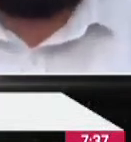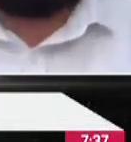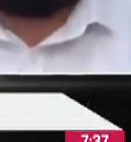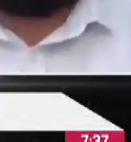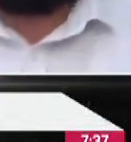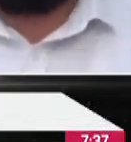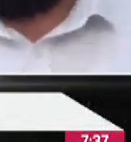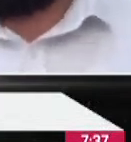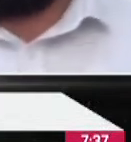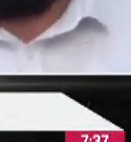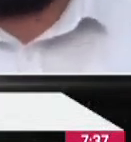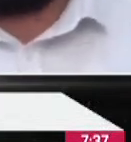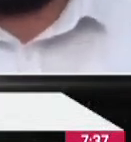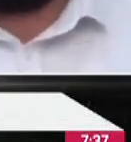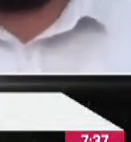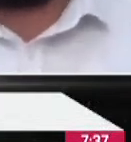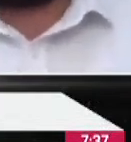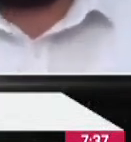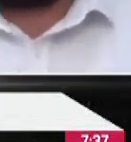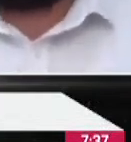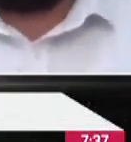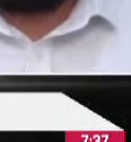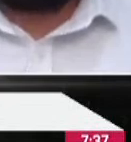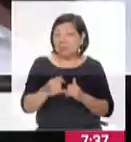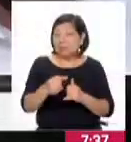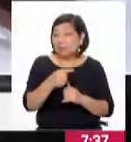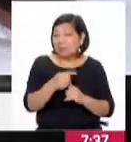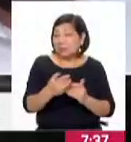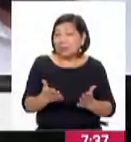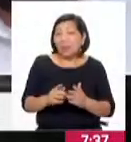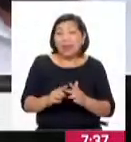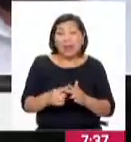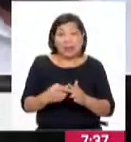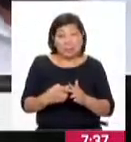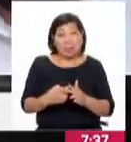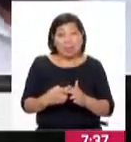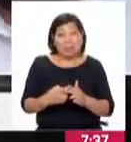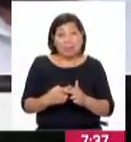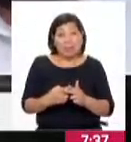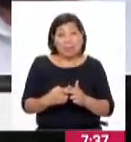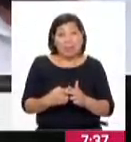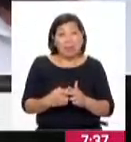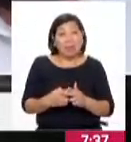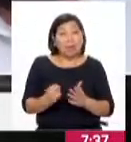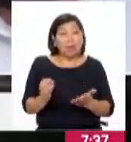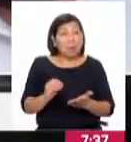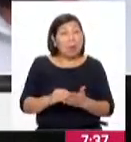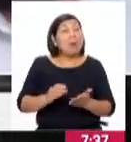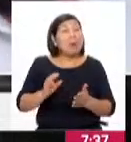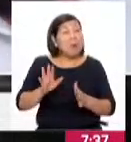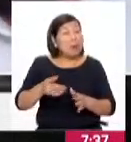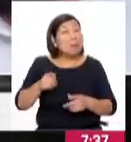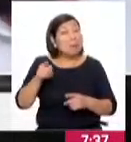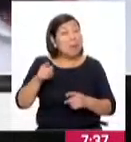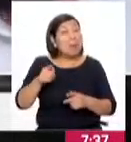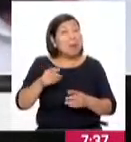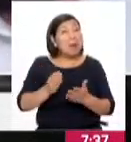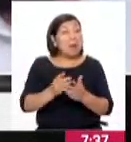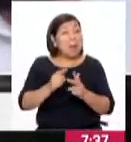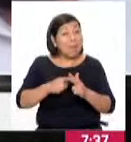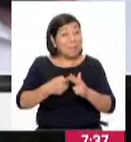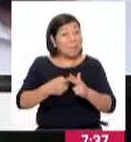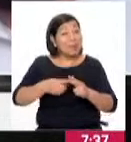de la próxima semana en realidad el fin de semana empezamos un periodo a través de de lluvias no como lo hemos tenido